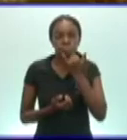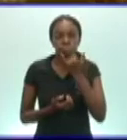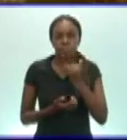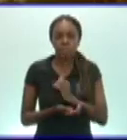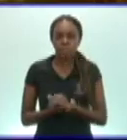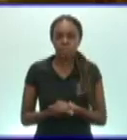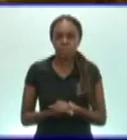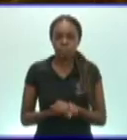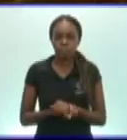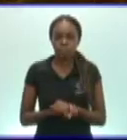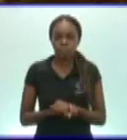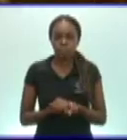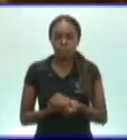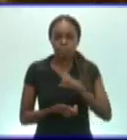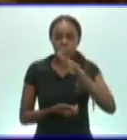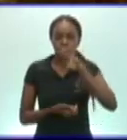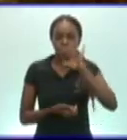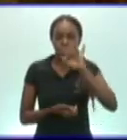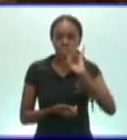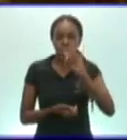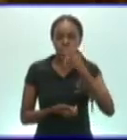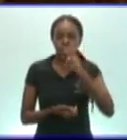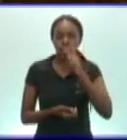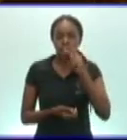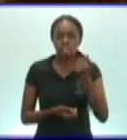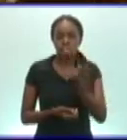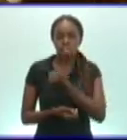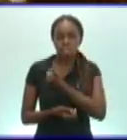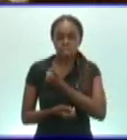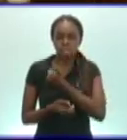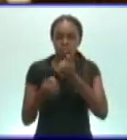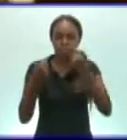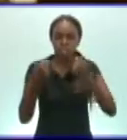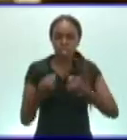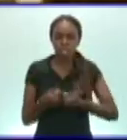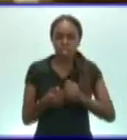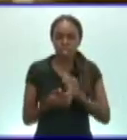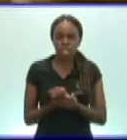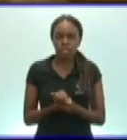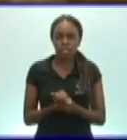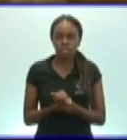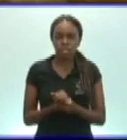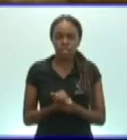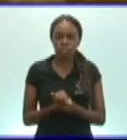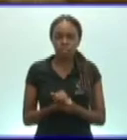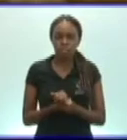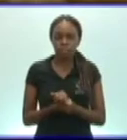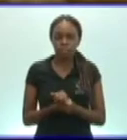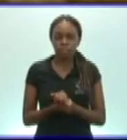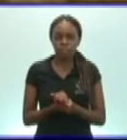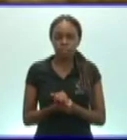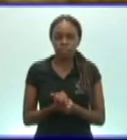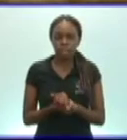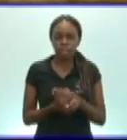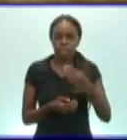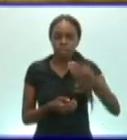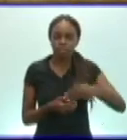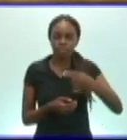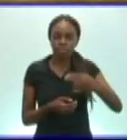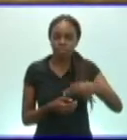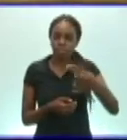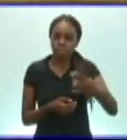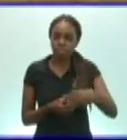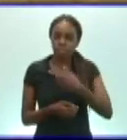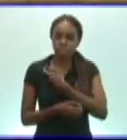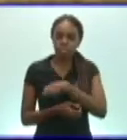El 27 de diciembre se le autoriza a permanecer en Cambute. Ante el avance de los españoles, el 23 de